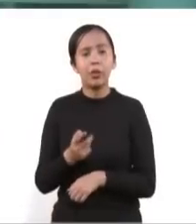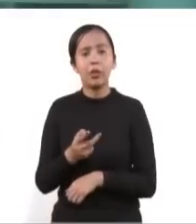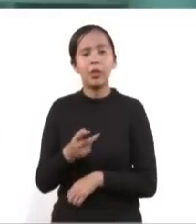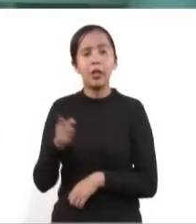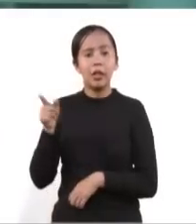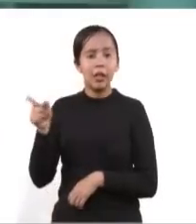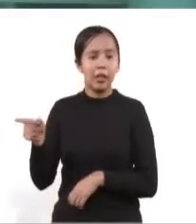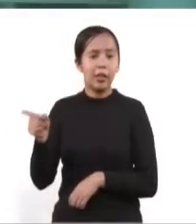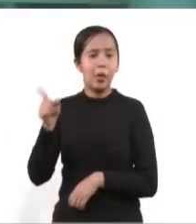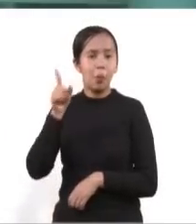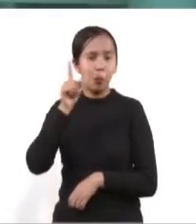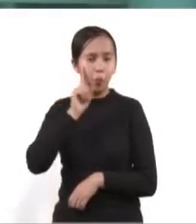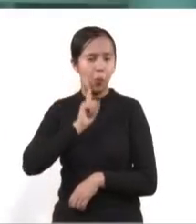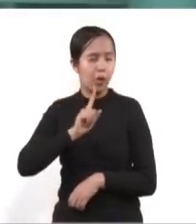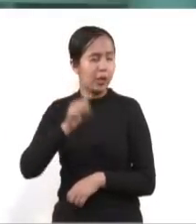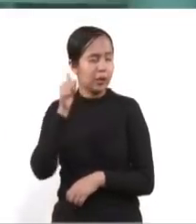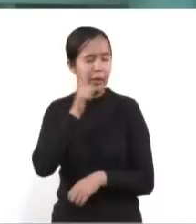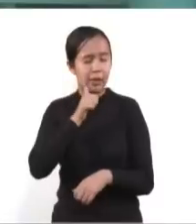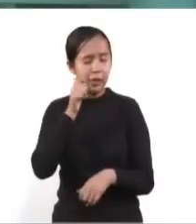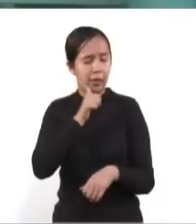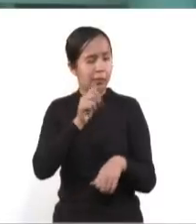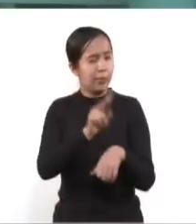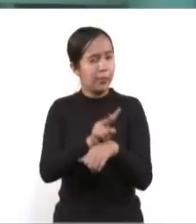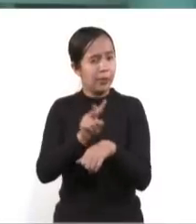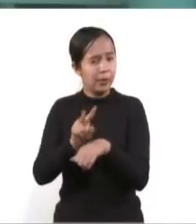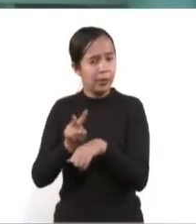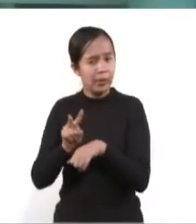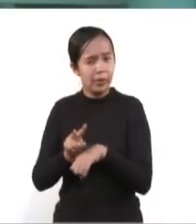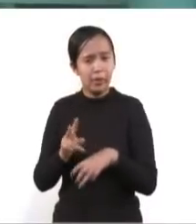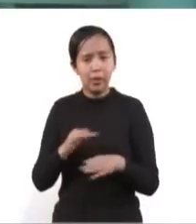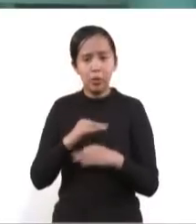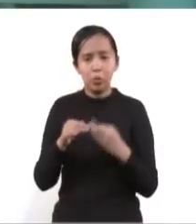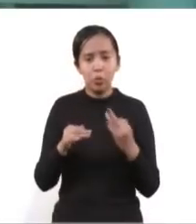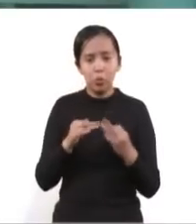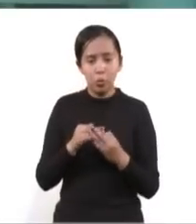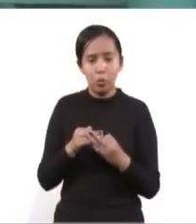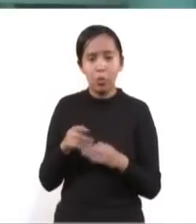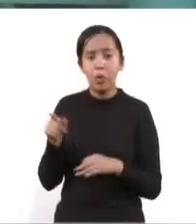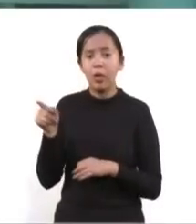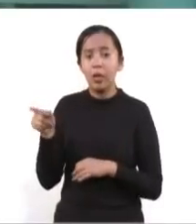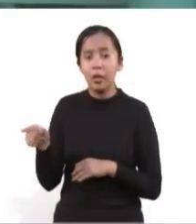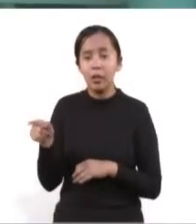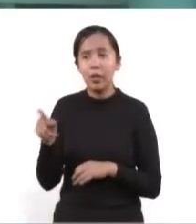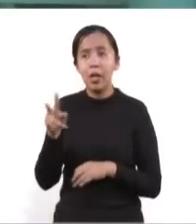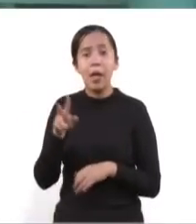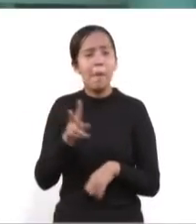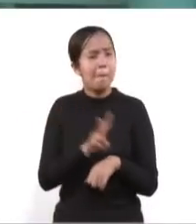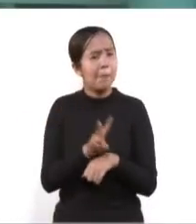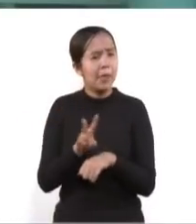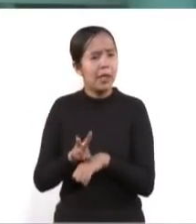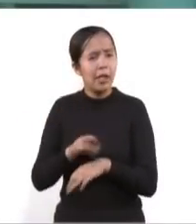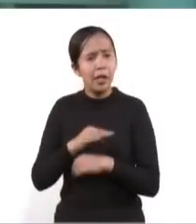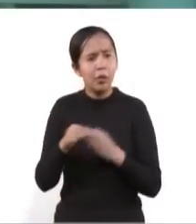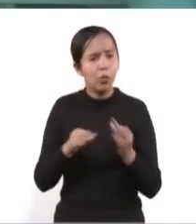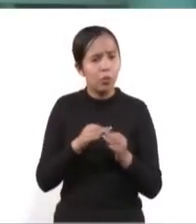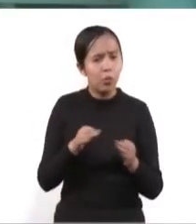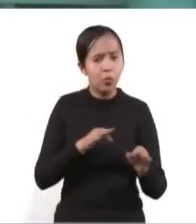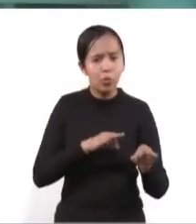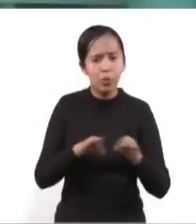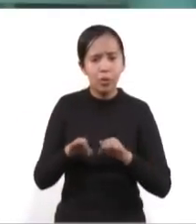habla todo el tiempo y está pendiente de todo lo que ocurre y ha estado pendiente de todos los trabajadores del Metro desde el primer